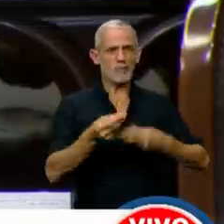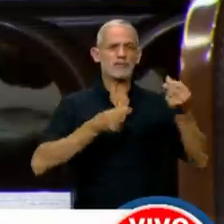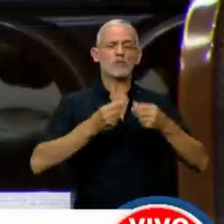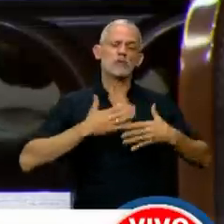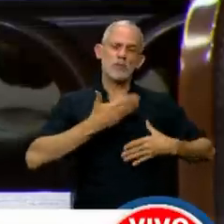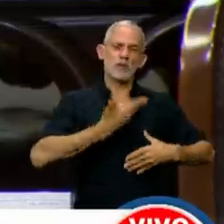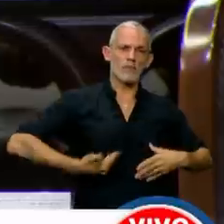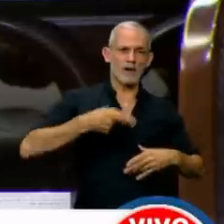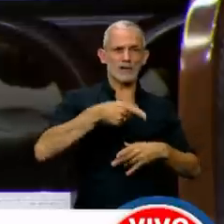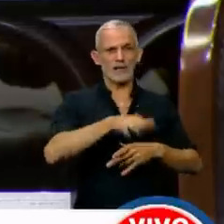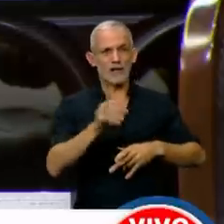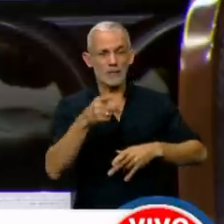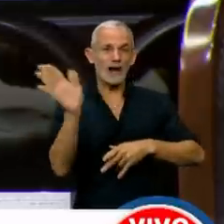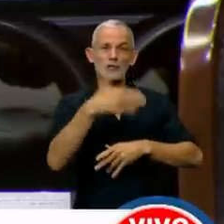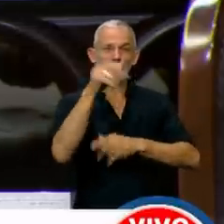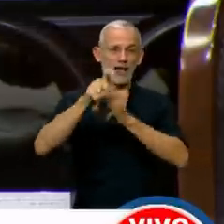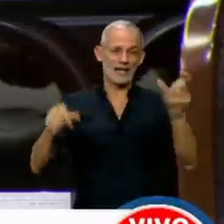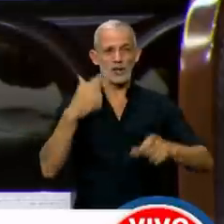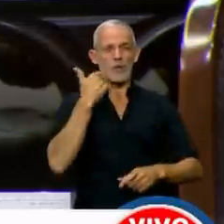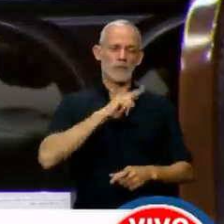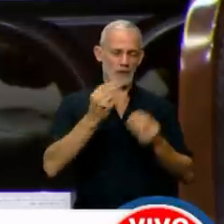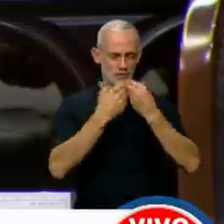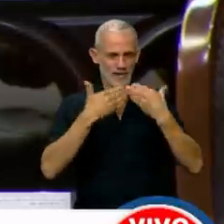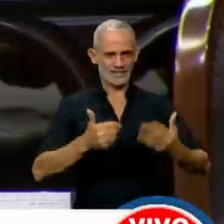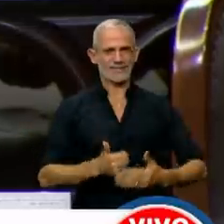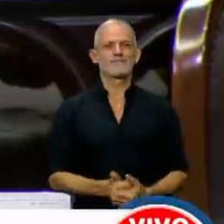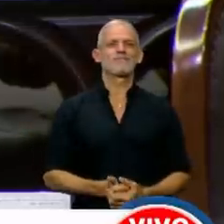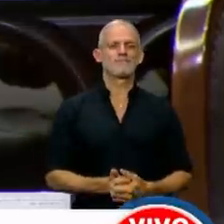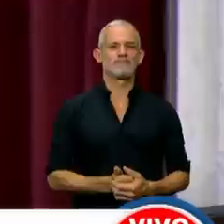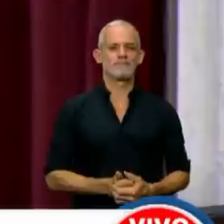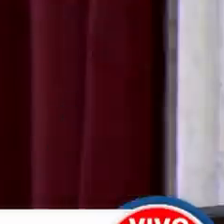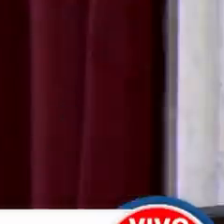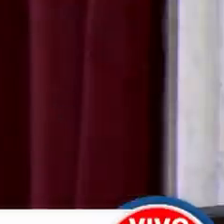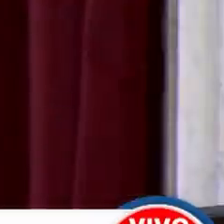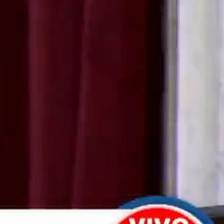para nuestro gobierno es para todos los argentinos y las argentinas muchas gracias